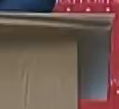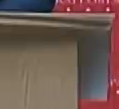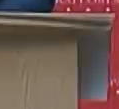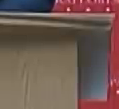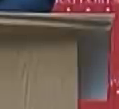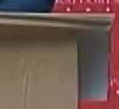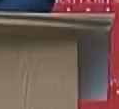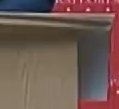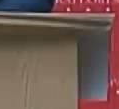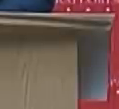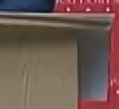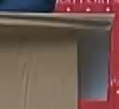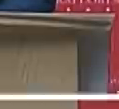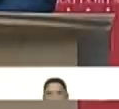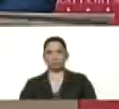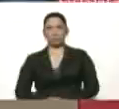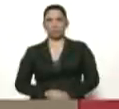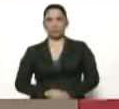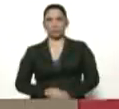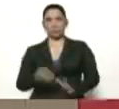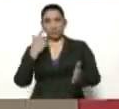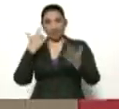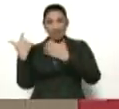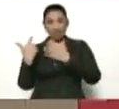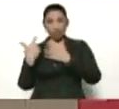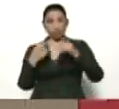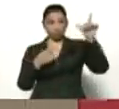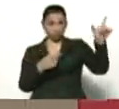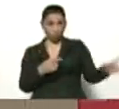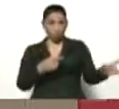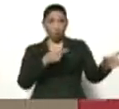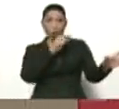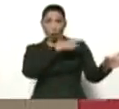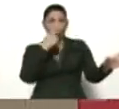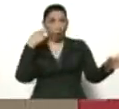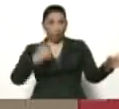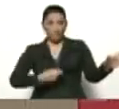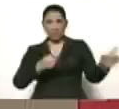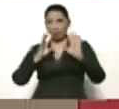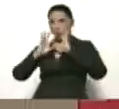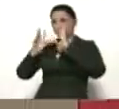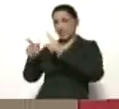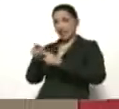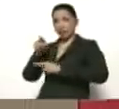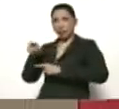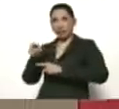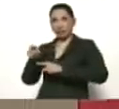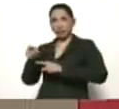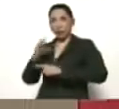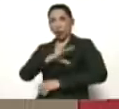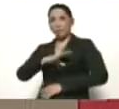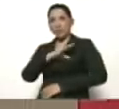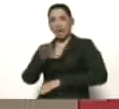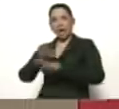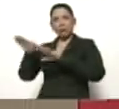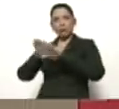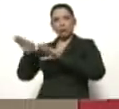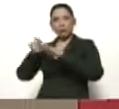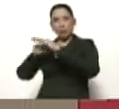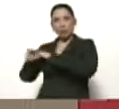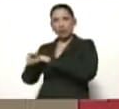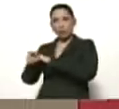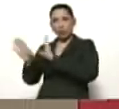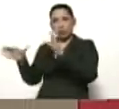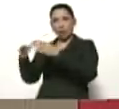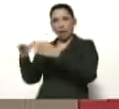responde a alguna de las preguntas que hiciera el comité de asuntos exteriores de la cámara de representante de los estados